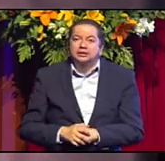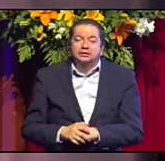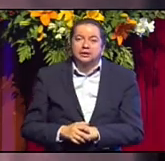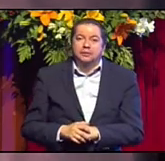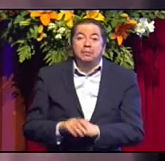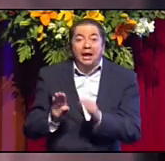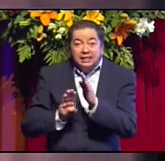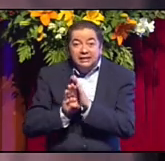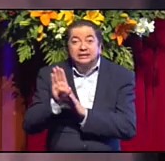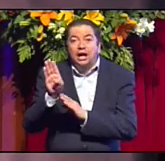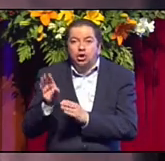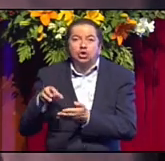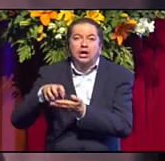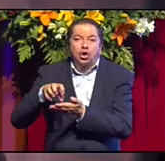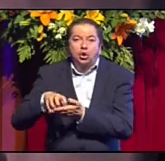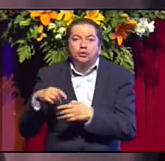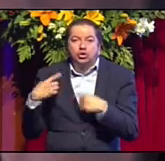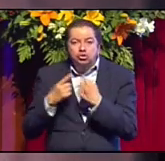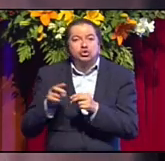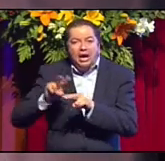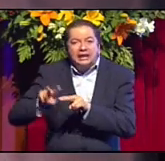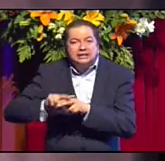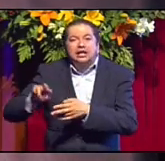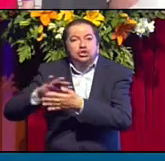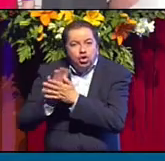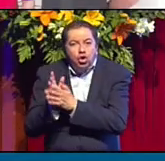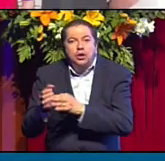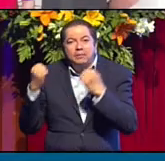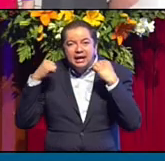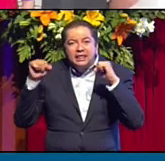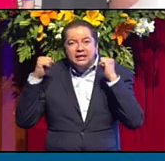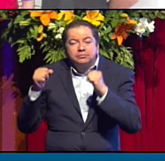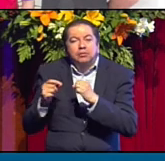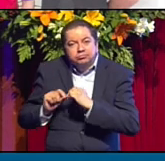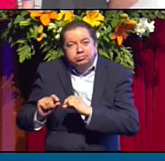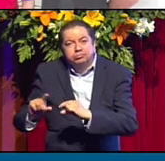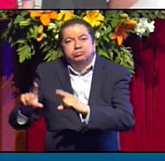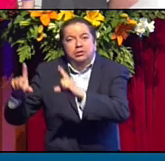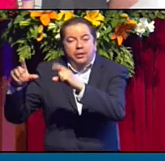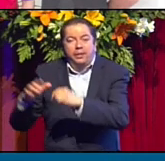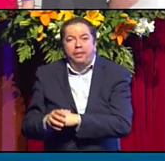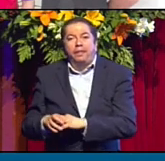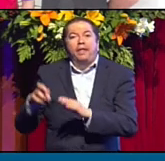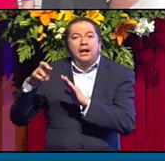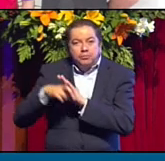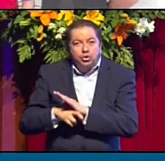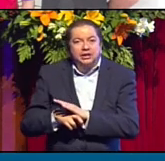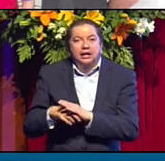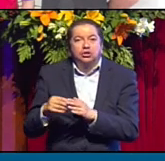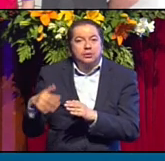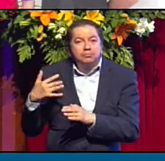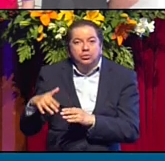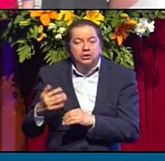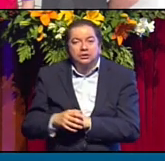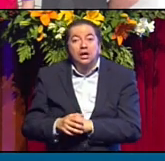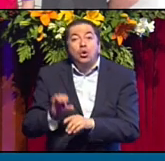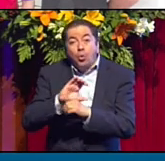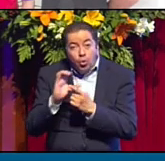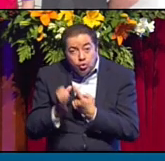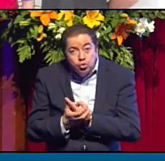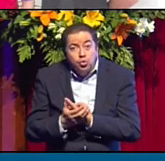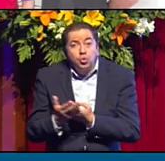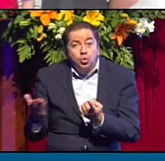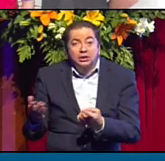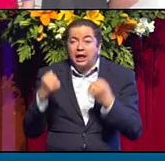Y nosotros vamos a hacer todo lo que sea necesario para que el deporte siga creciendo. El proyecto Cumbre Literaria. Estamos hablando de cultura, sí.